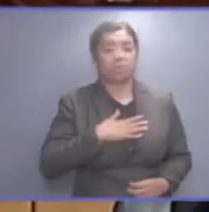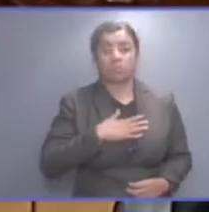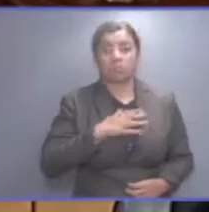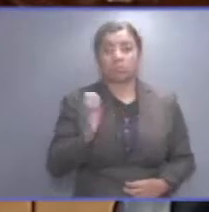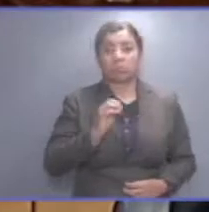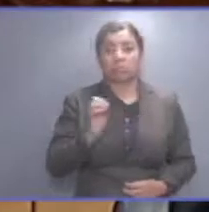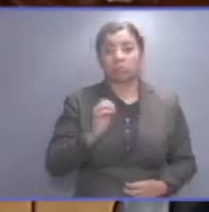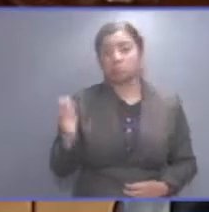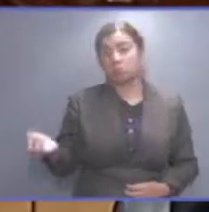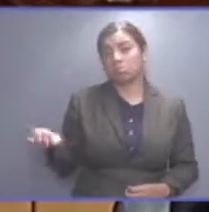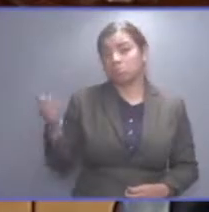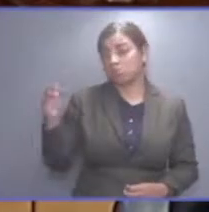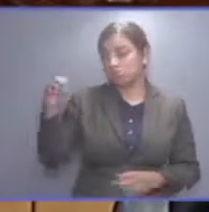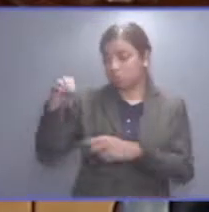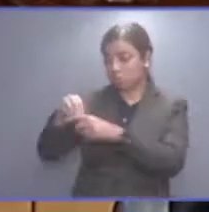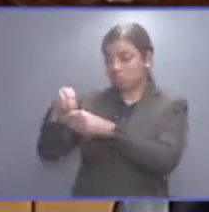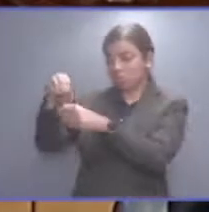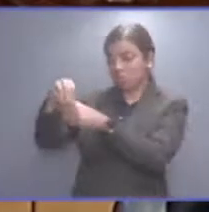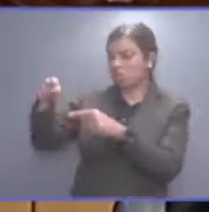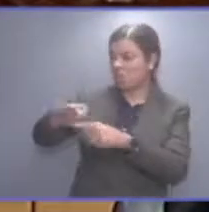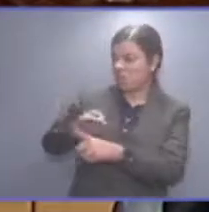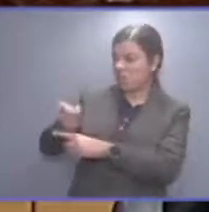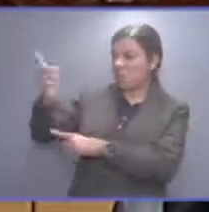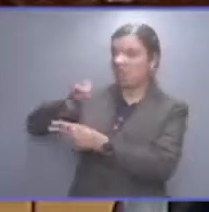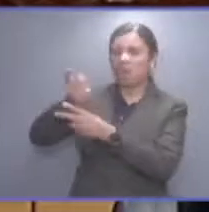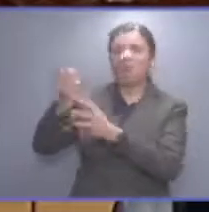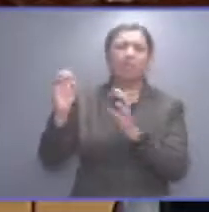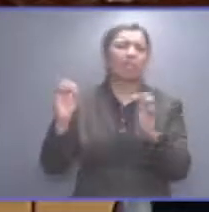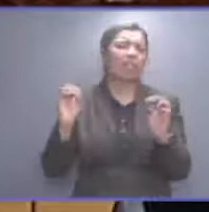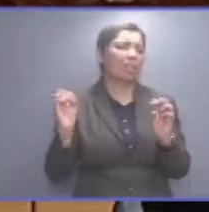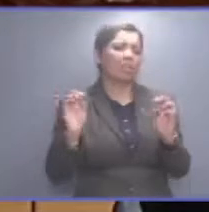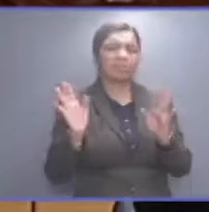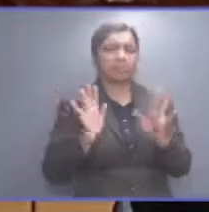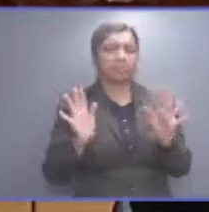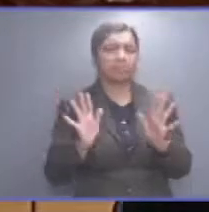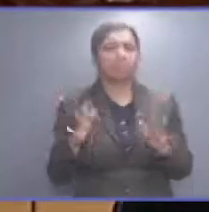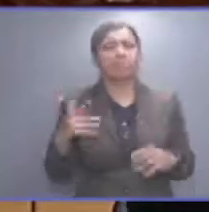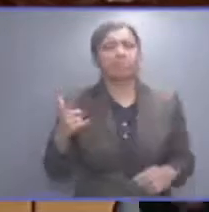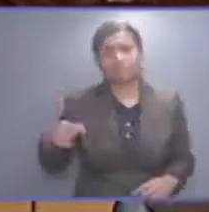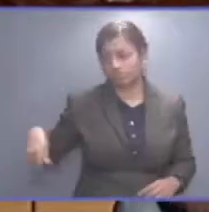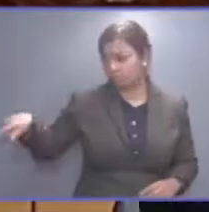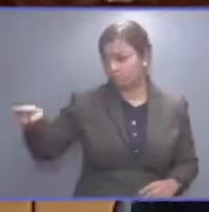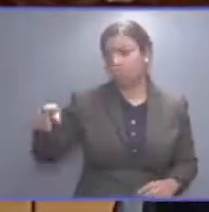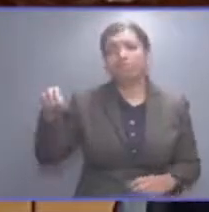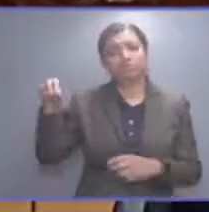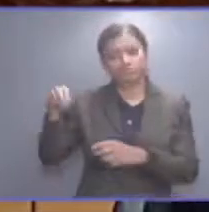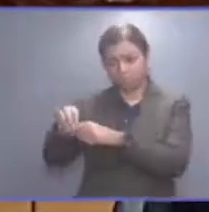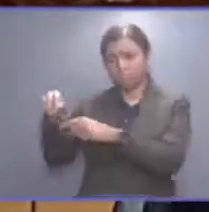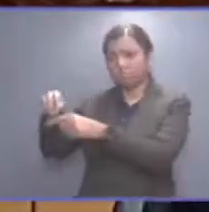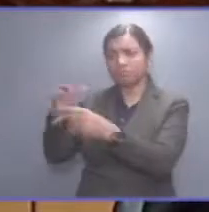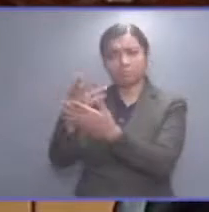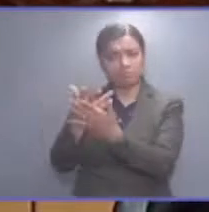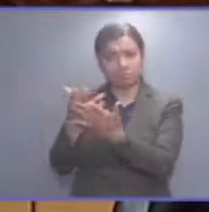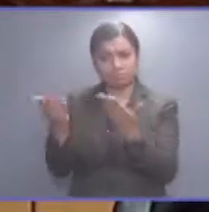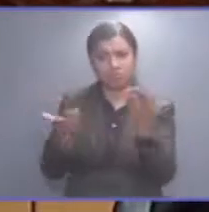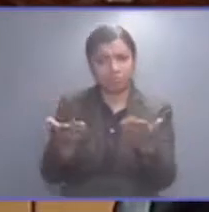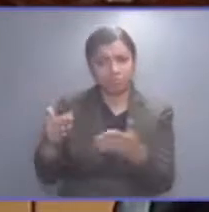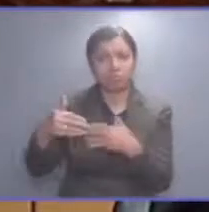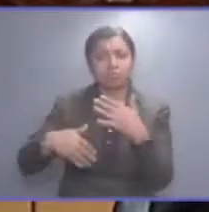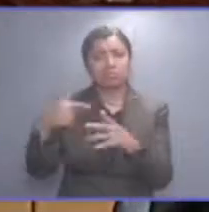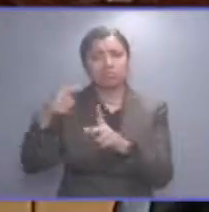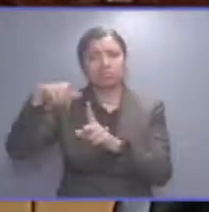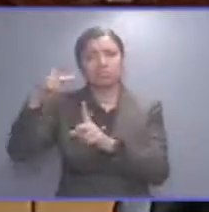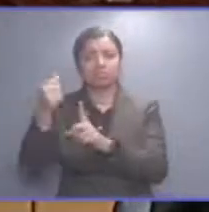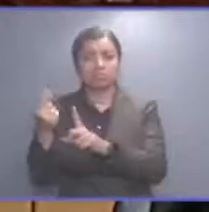en contra de la banca. Nosotros no tenemos nada en contra de que ellos diversifiquen la oferta de sus productos